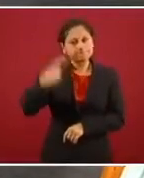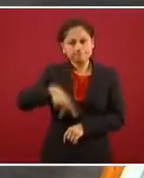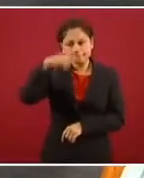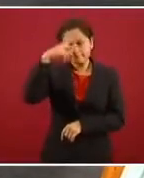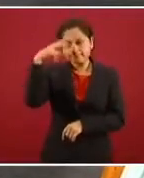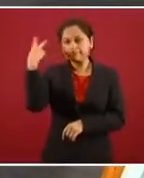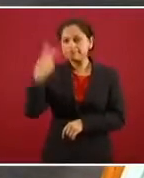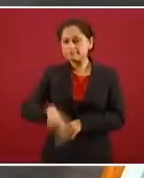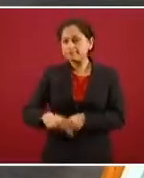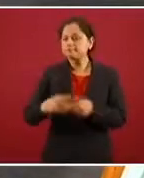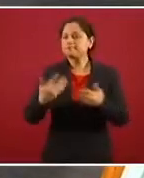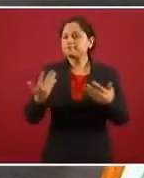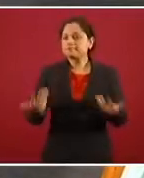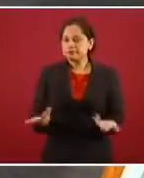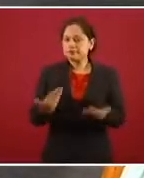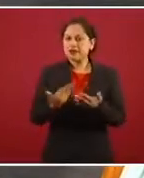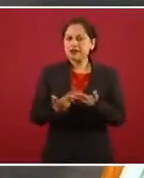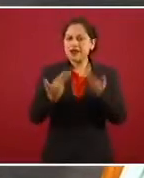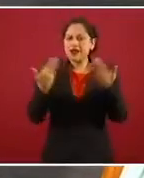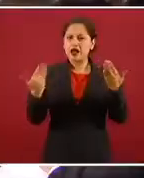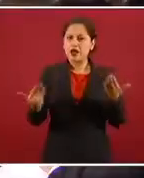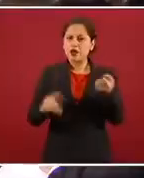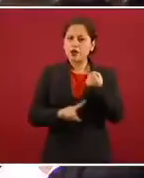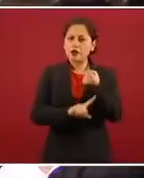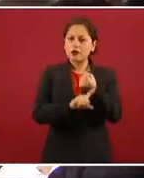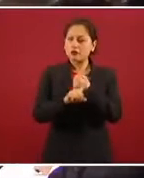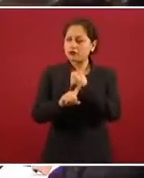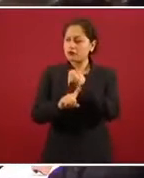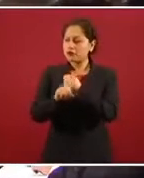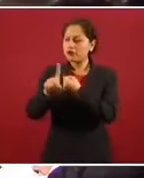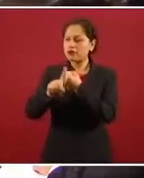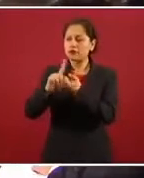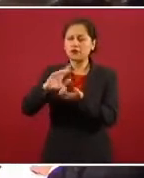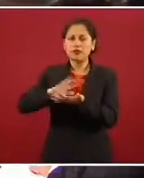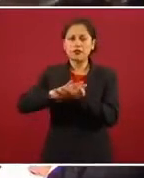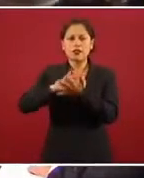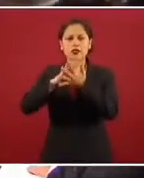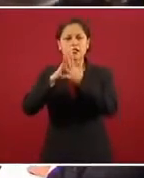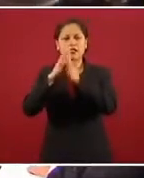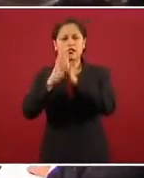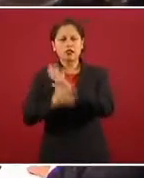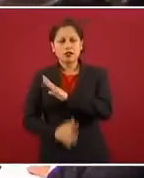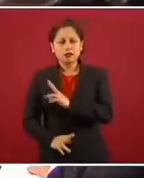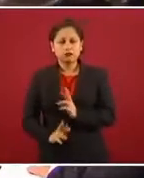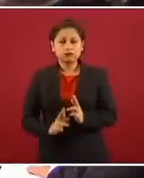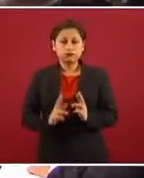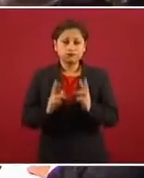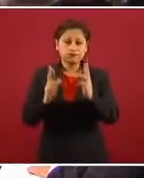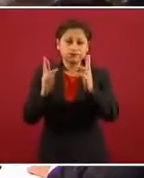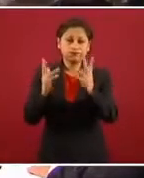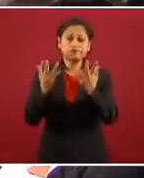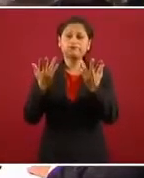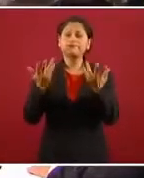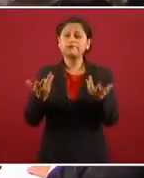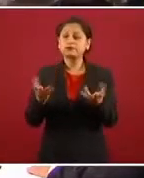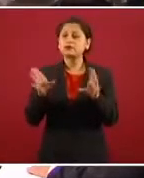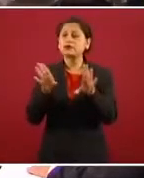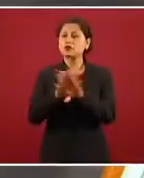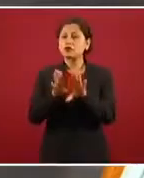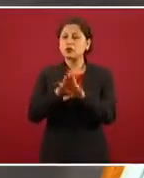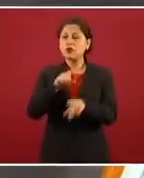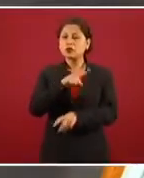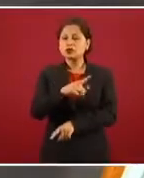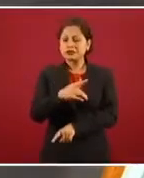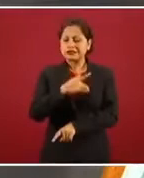Al cabo de esta coyuntura, ¿cómo espera evaluarse a sí mismo y cómo espera que lo evalúen